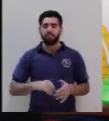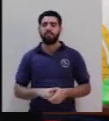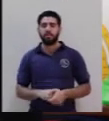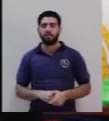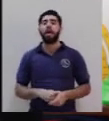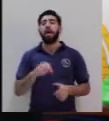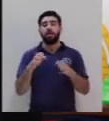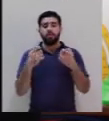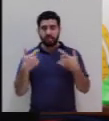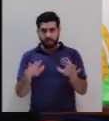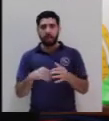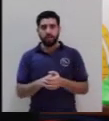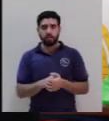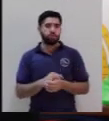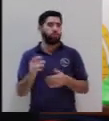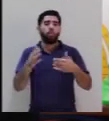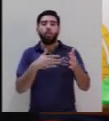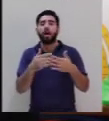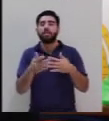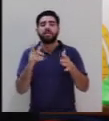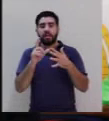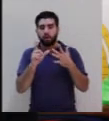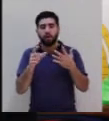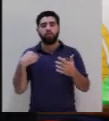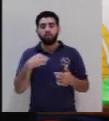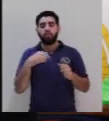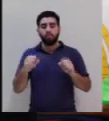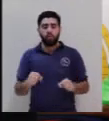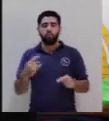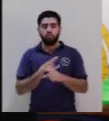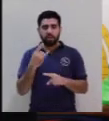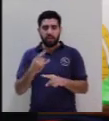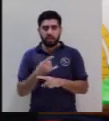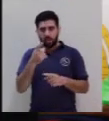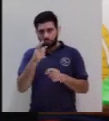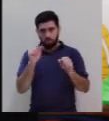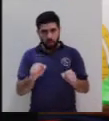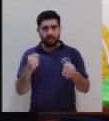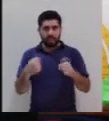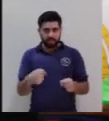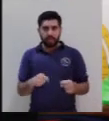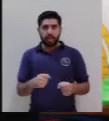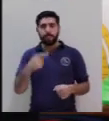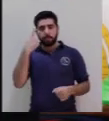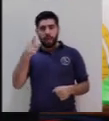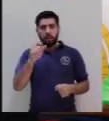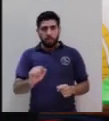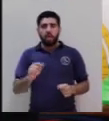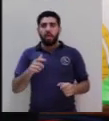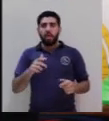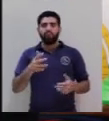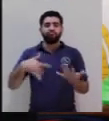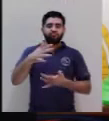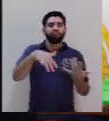en casa, hay cualquier tipo de objetos que podemos utilizar. Muy bien, y sí. Bueno, ahí está en casa donde ya no hay excusas para que podamos